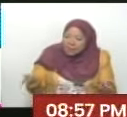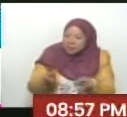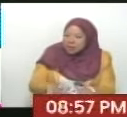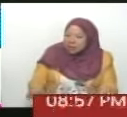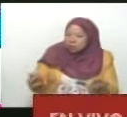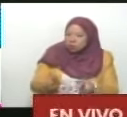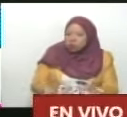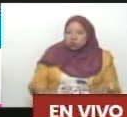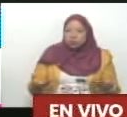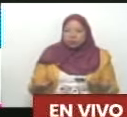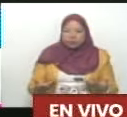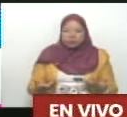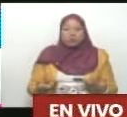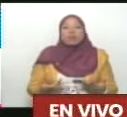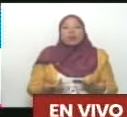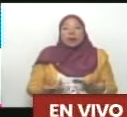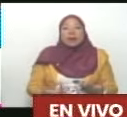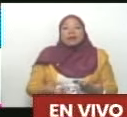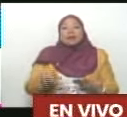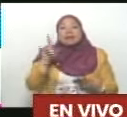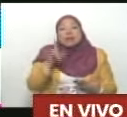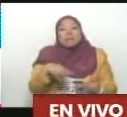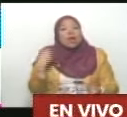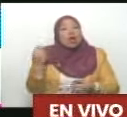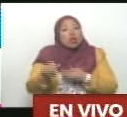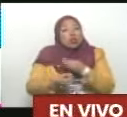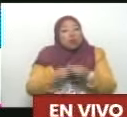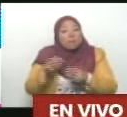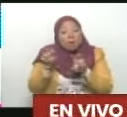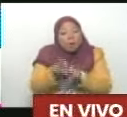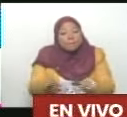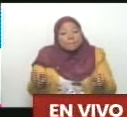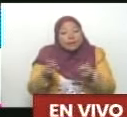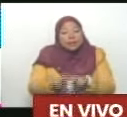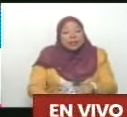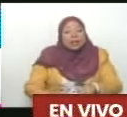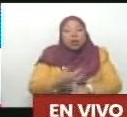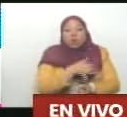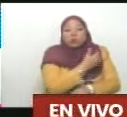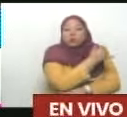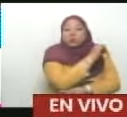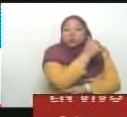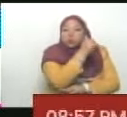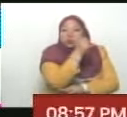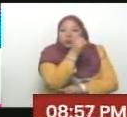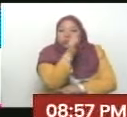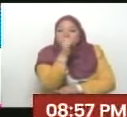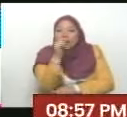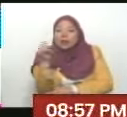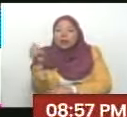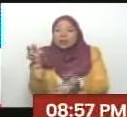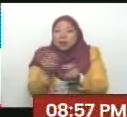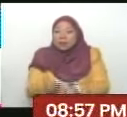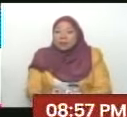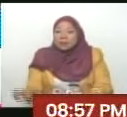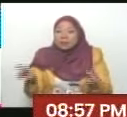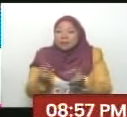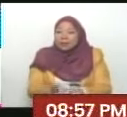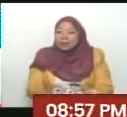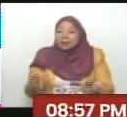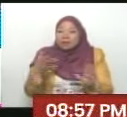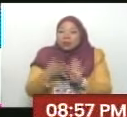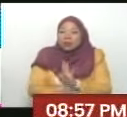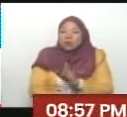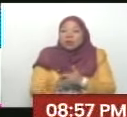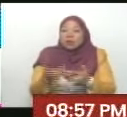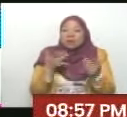valor agregado para la conservación de los bosques tropicales de América Latina y el Caribe y oceanografía. Venezuela fue el primer país seleccionado para este